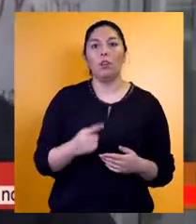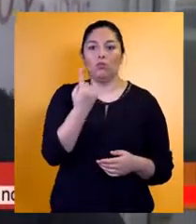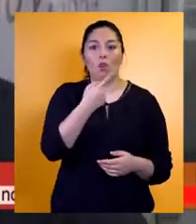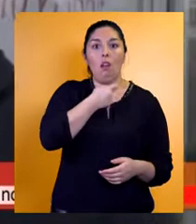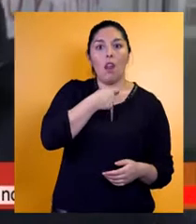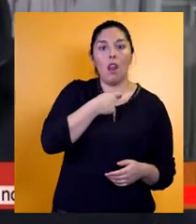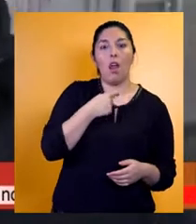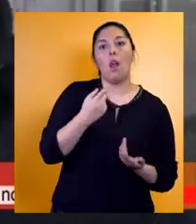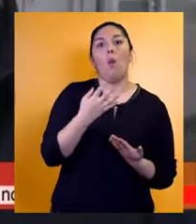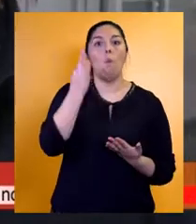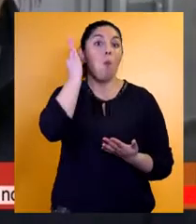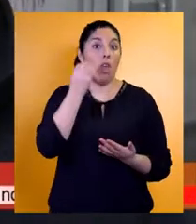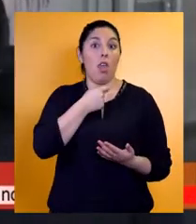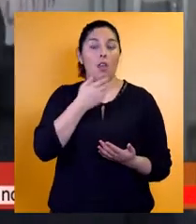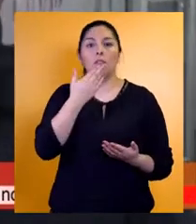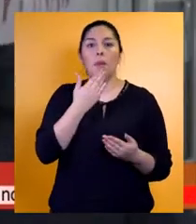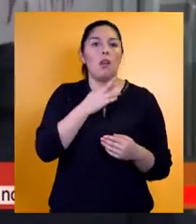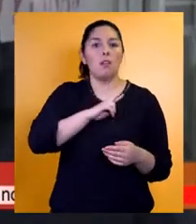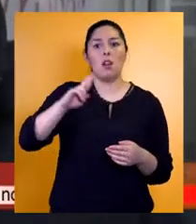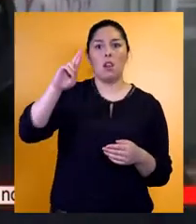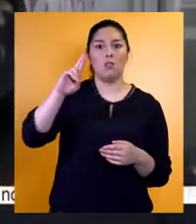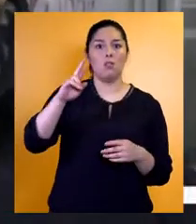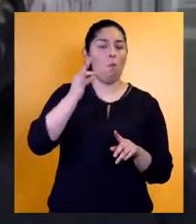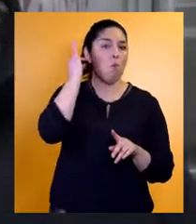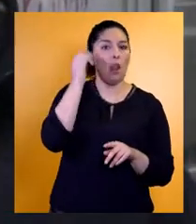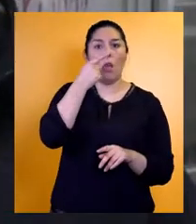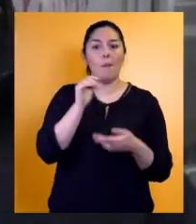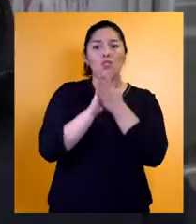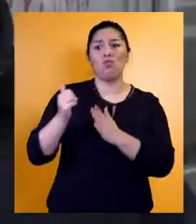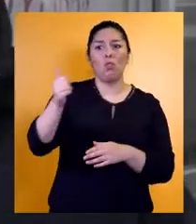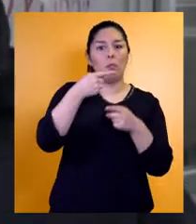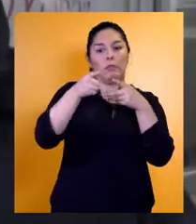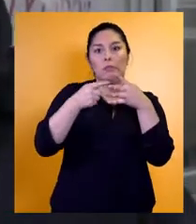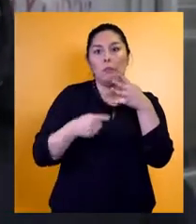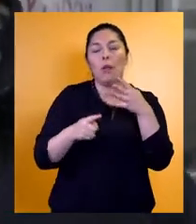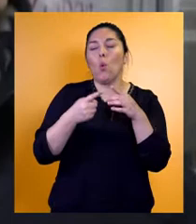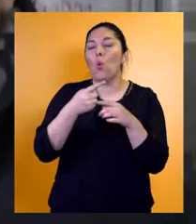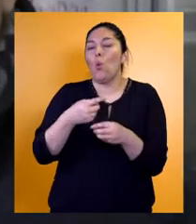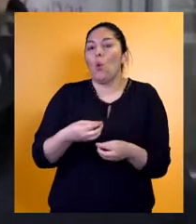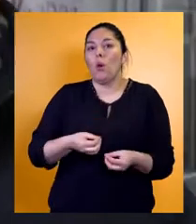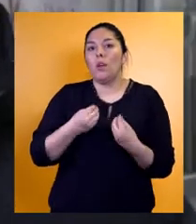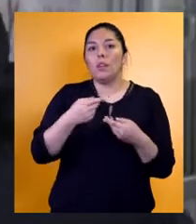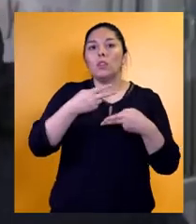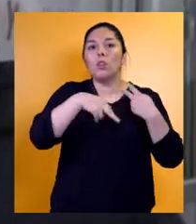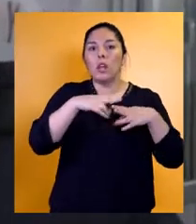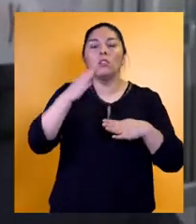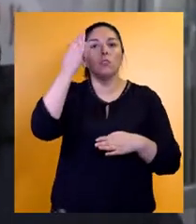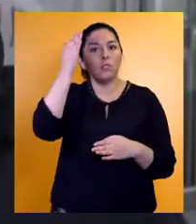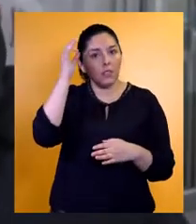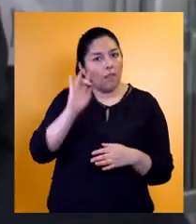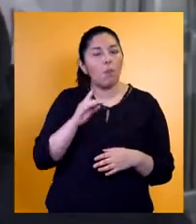laicos, laicas, sino que también religiosos, religiosas, como lo hemos visto en la última semana. Y creo que es muy importante que asumamos,